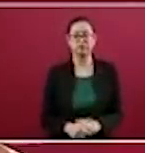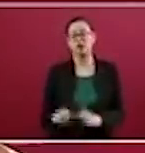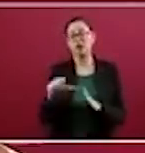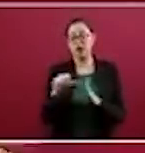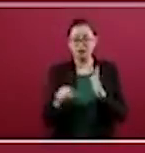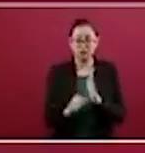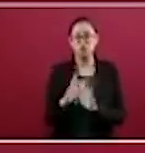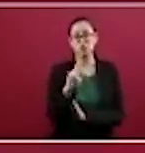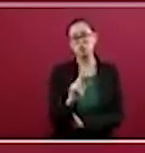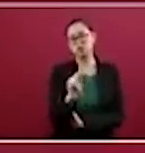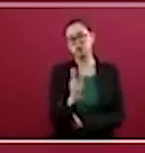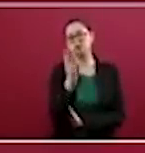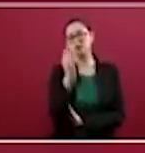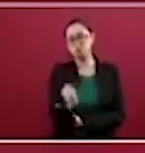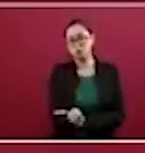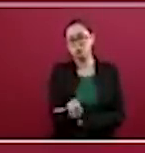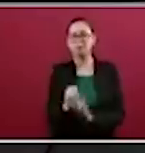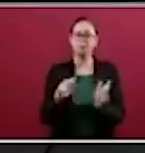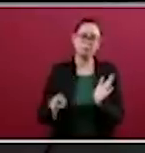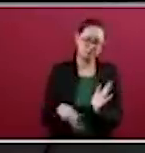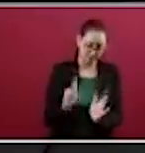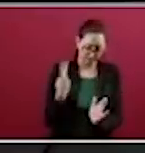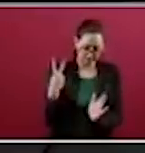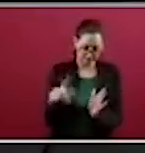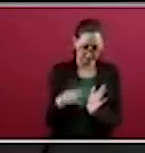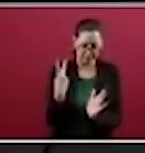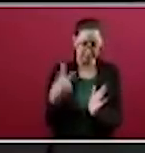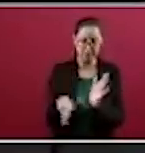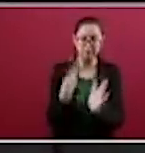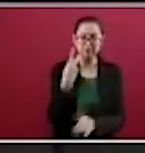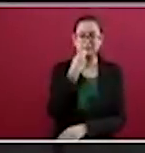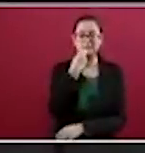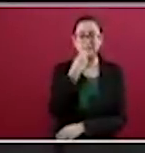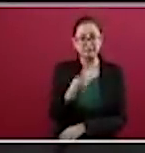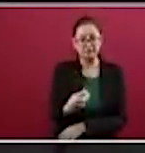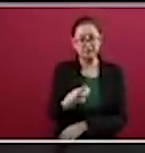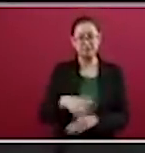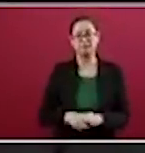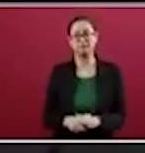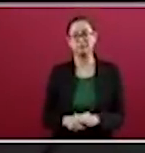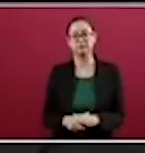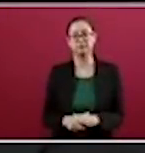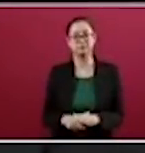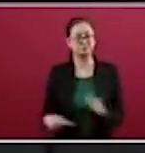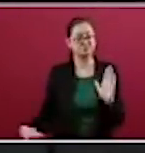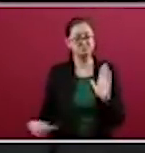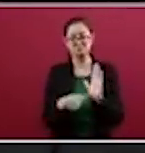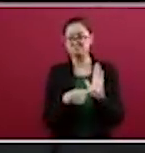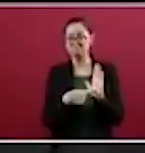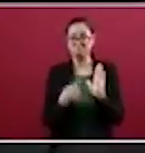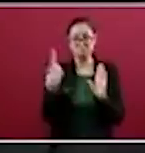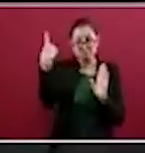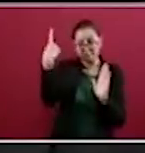artículo 89, tantas veces citado, que establece